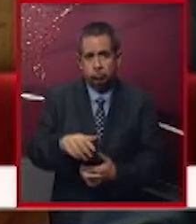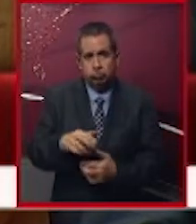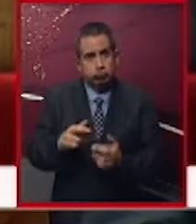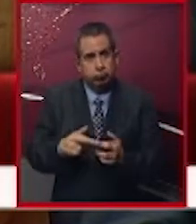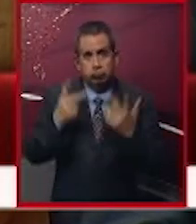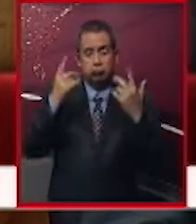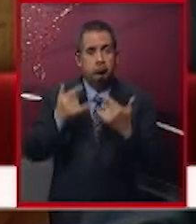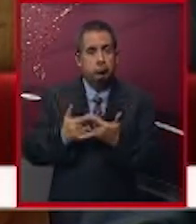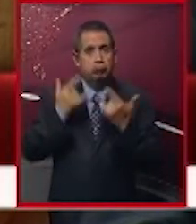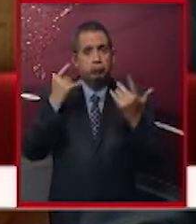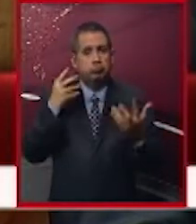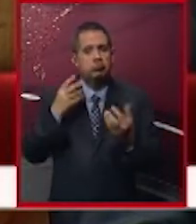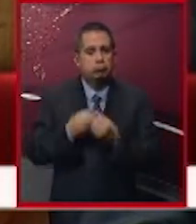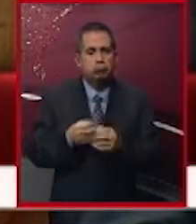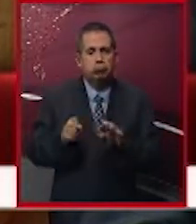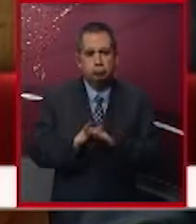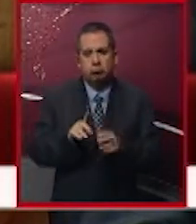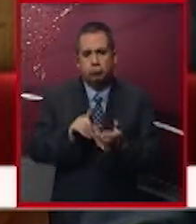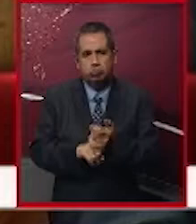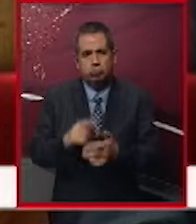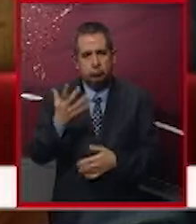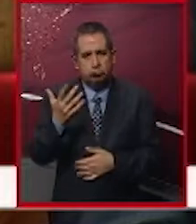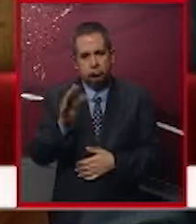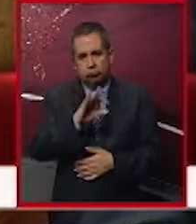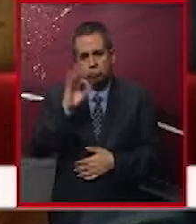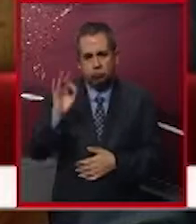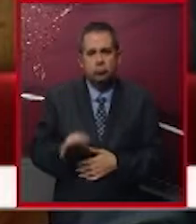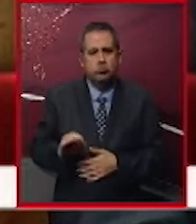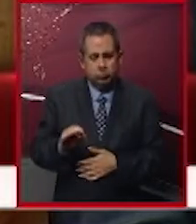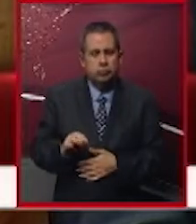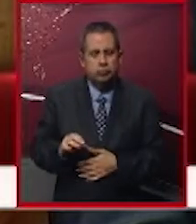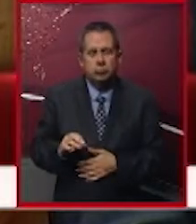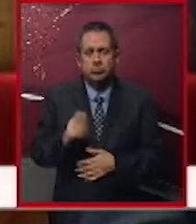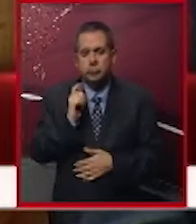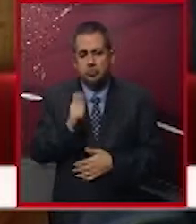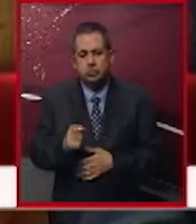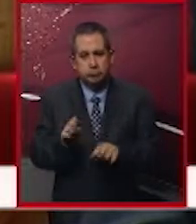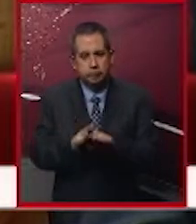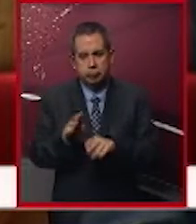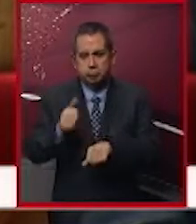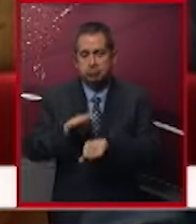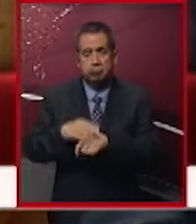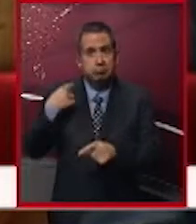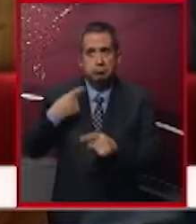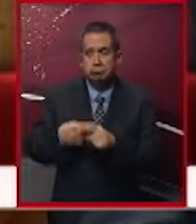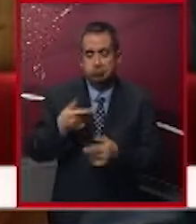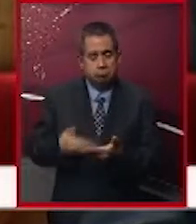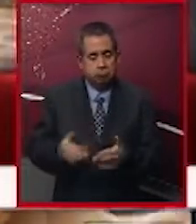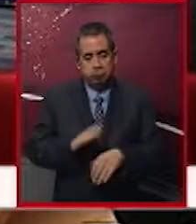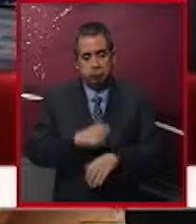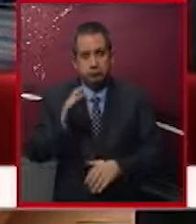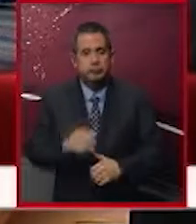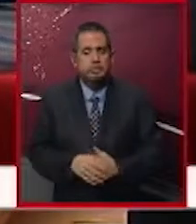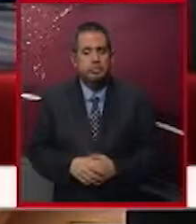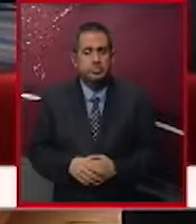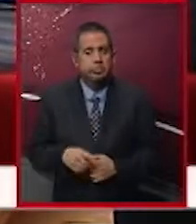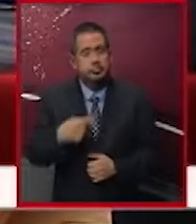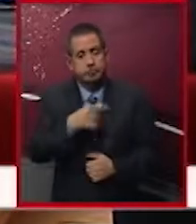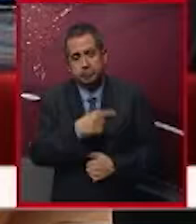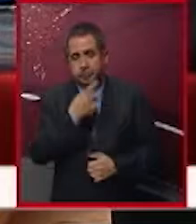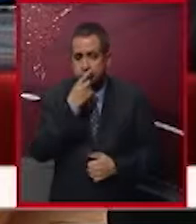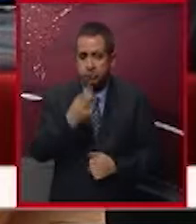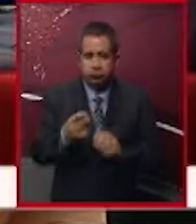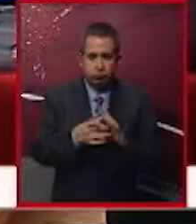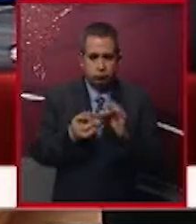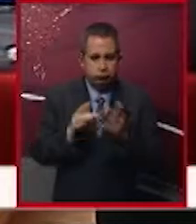récord histórica que supera por más del 50%, la más cercana en administraciones anteriores. Guajardo Villarreal subrayó